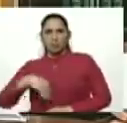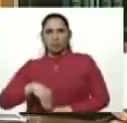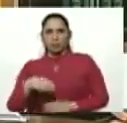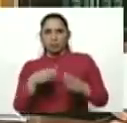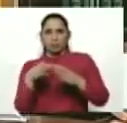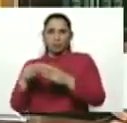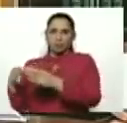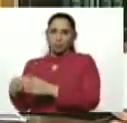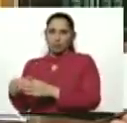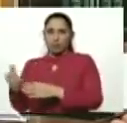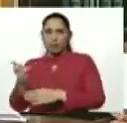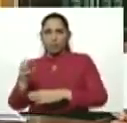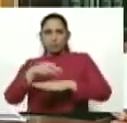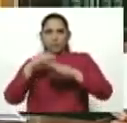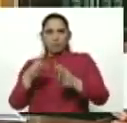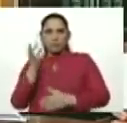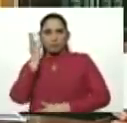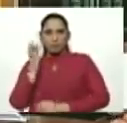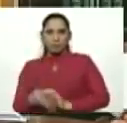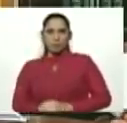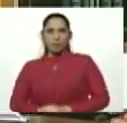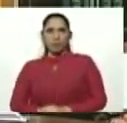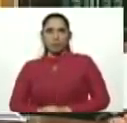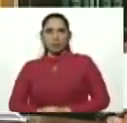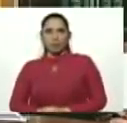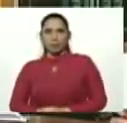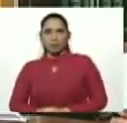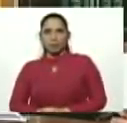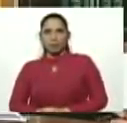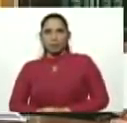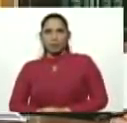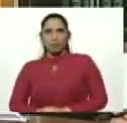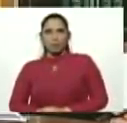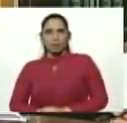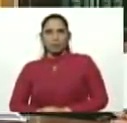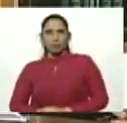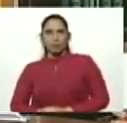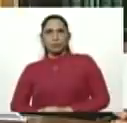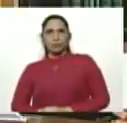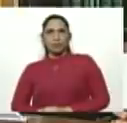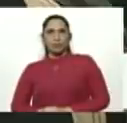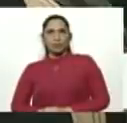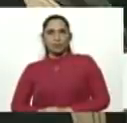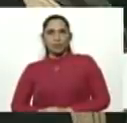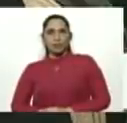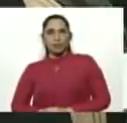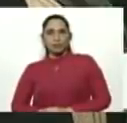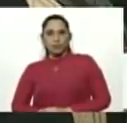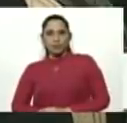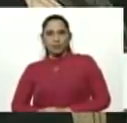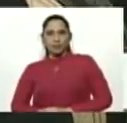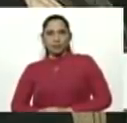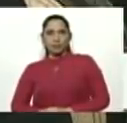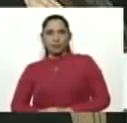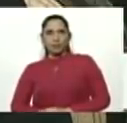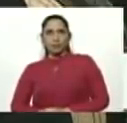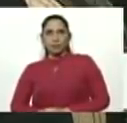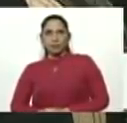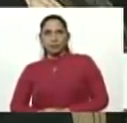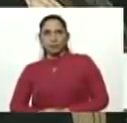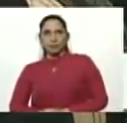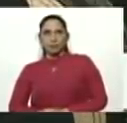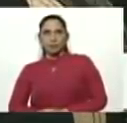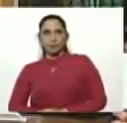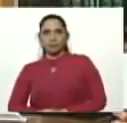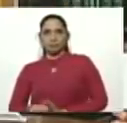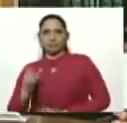Aquí está la ministra Laya, ¿no? La ministra Laya. Ese apellido es de La Guaira, ¿verdad? Del